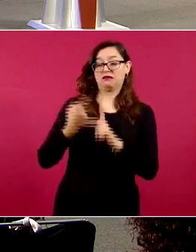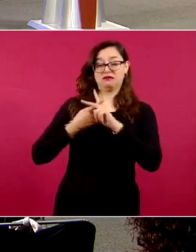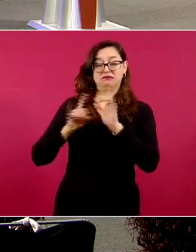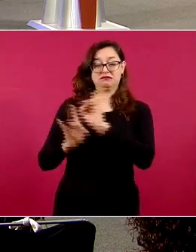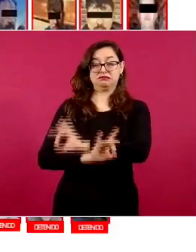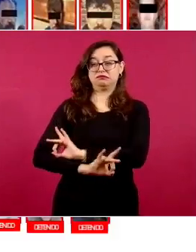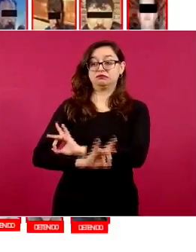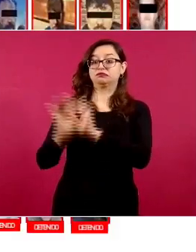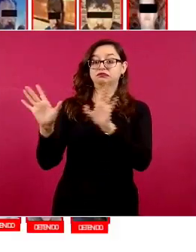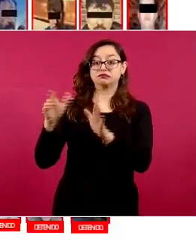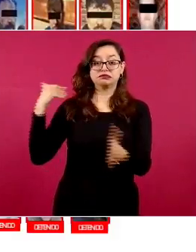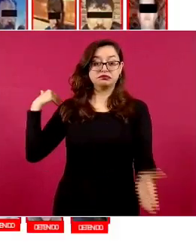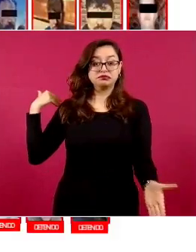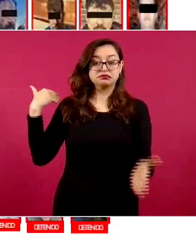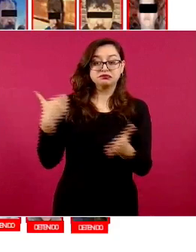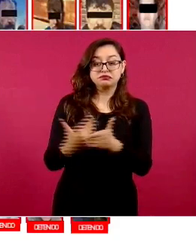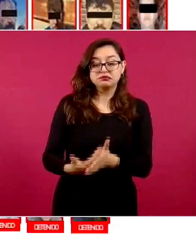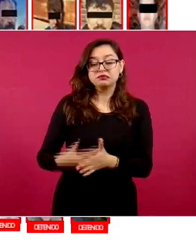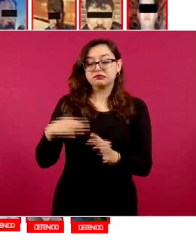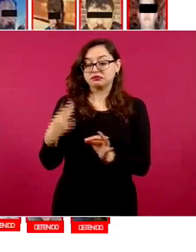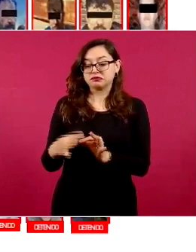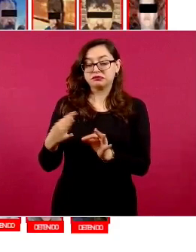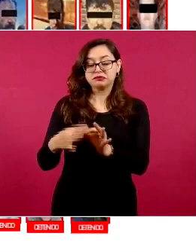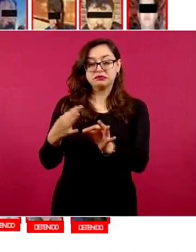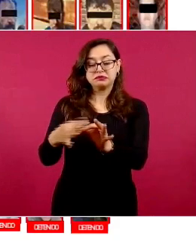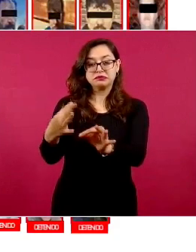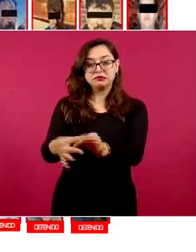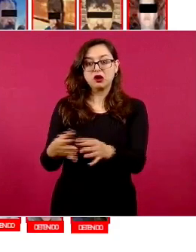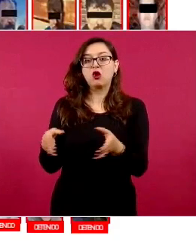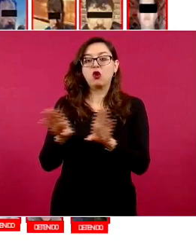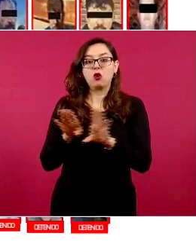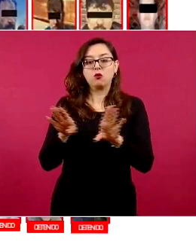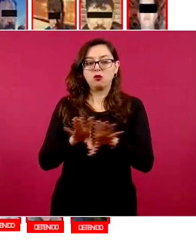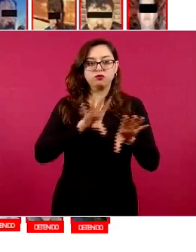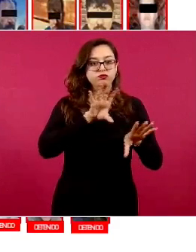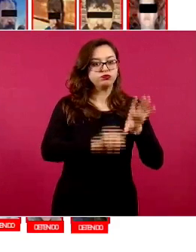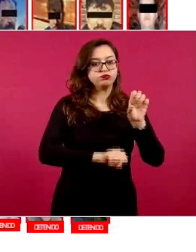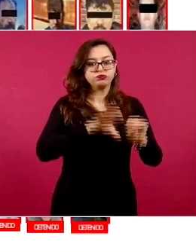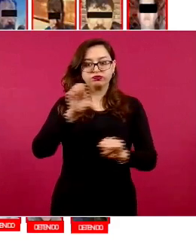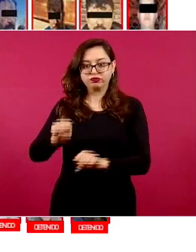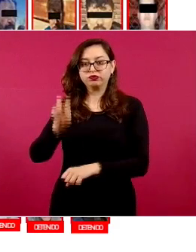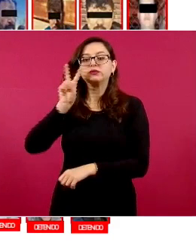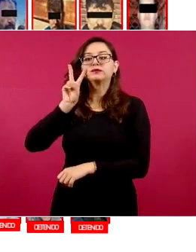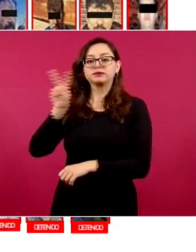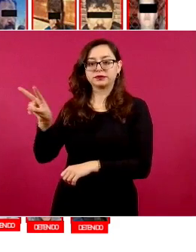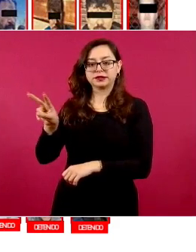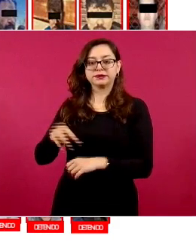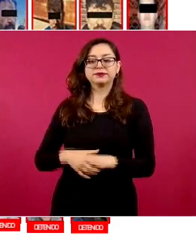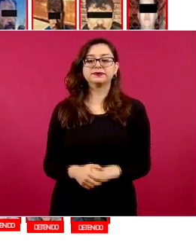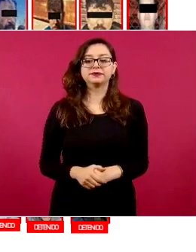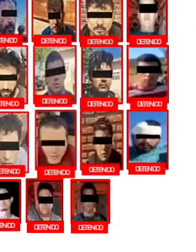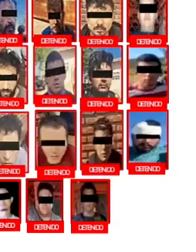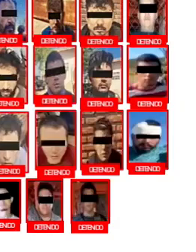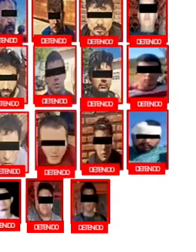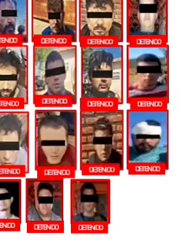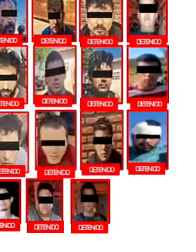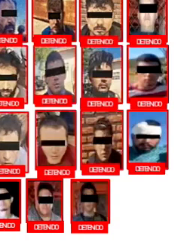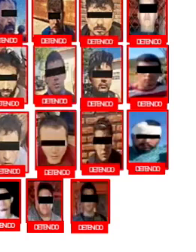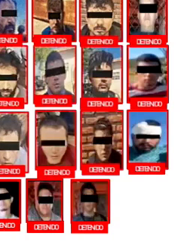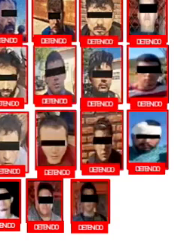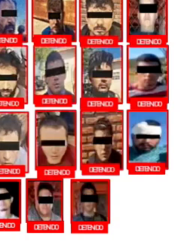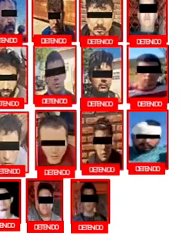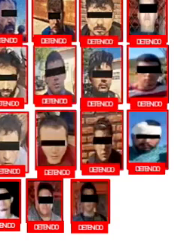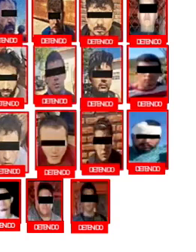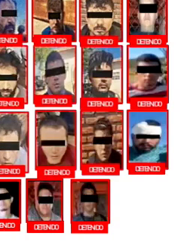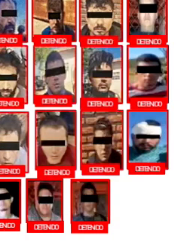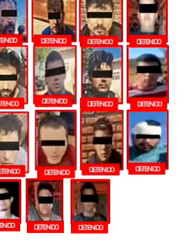la Secretaría de la Defensa Nacional y la Guardia Nacional en esta región, a partir de los hechos de San José de Gracia, se ha logrado